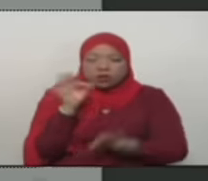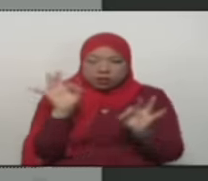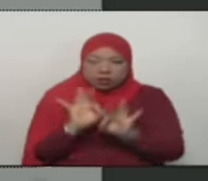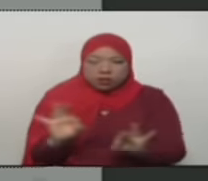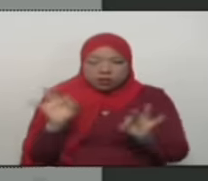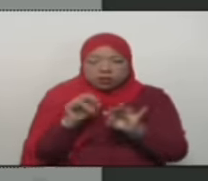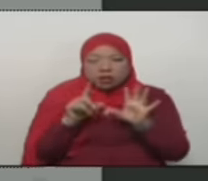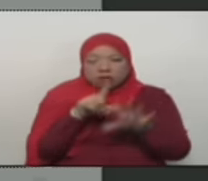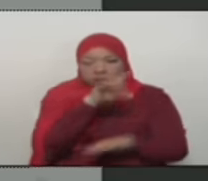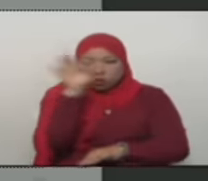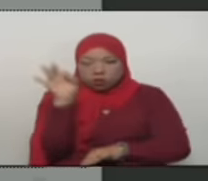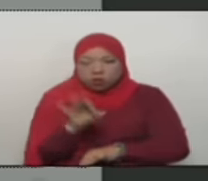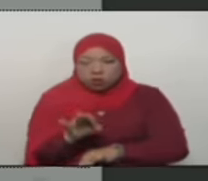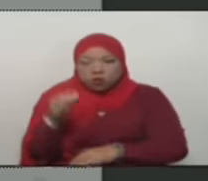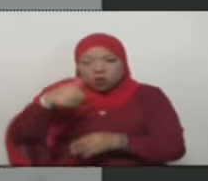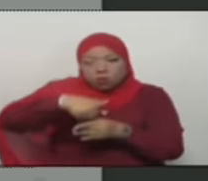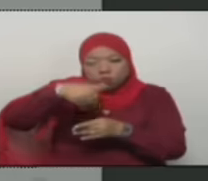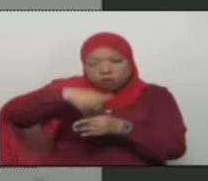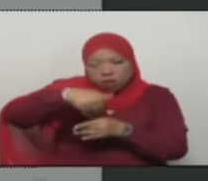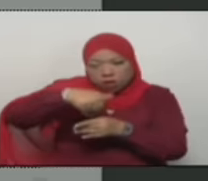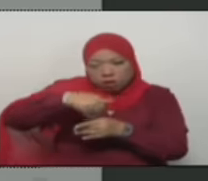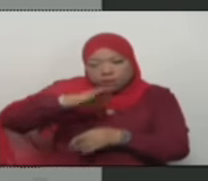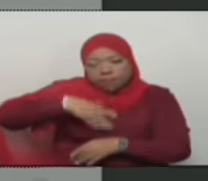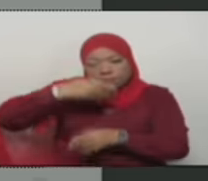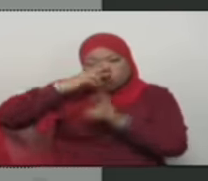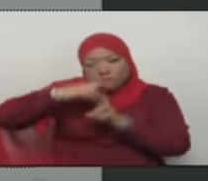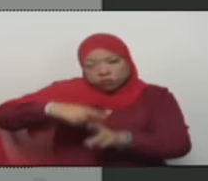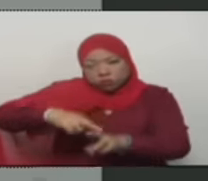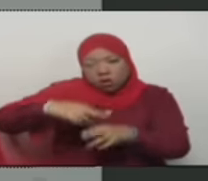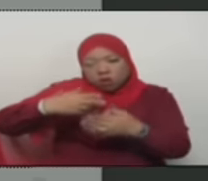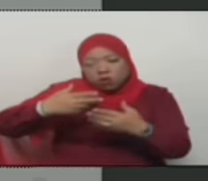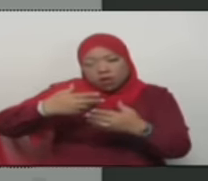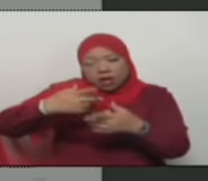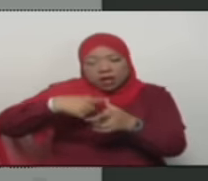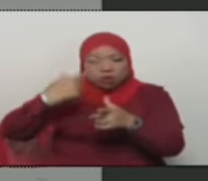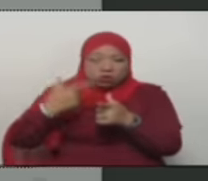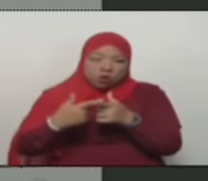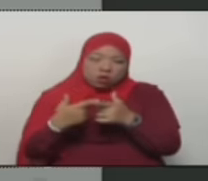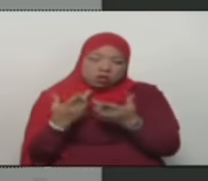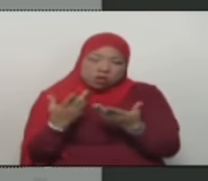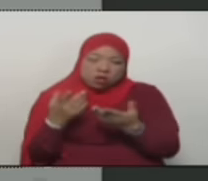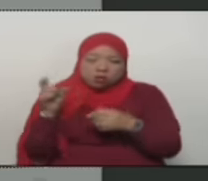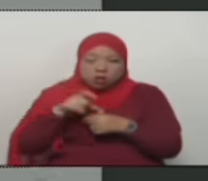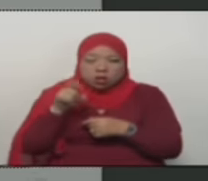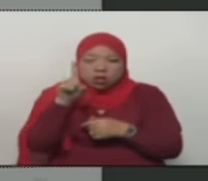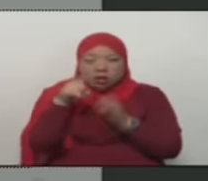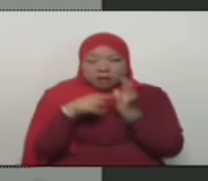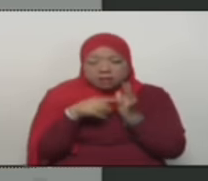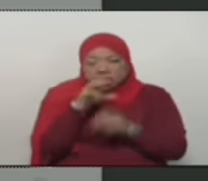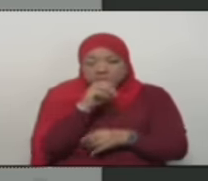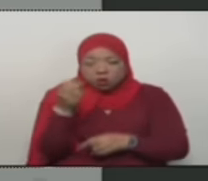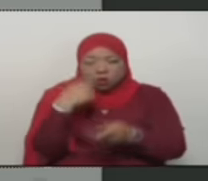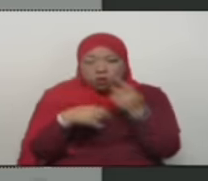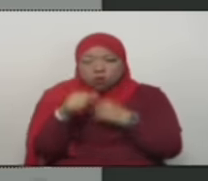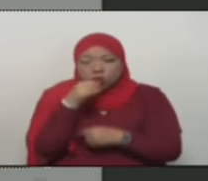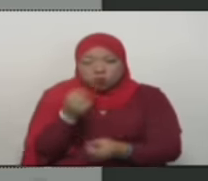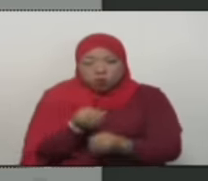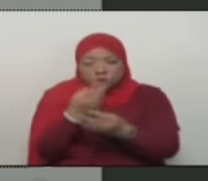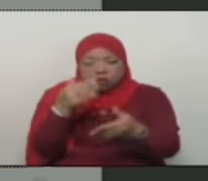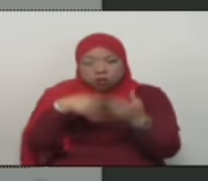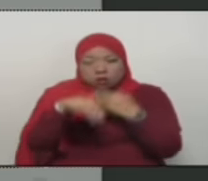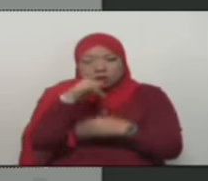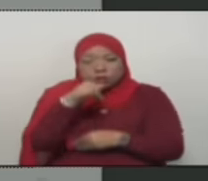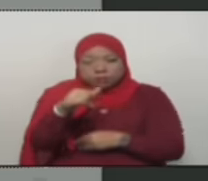del 100% de las mesas de votación para poder dar un resultado. Ellos agarran, dicen que necesitan 1.500 mesas para el conteo rápido.